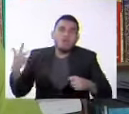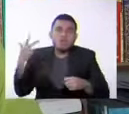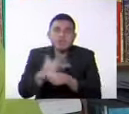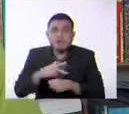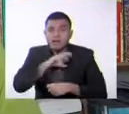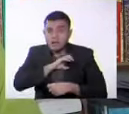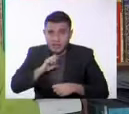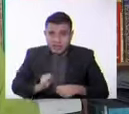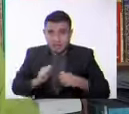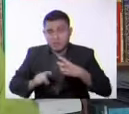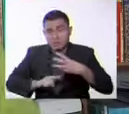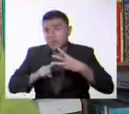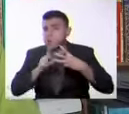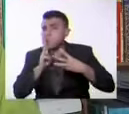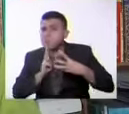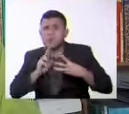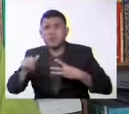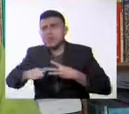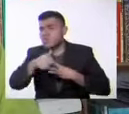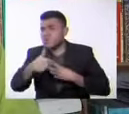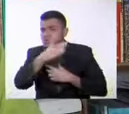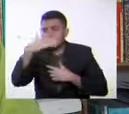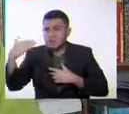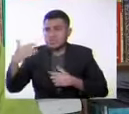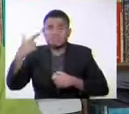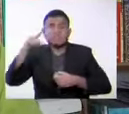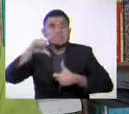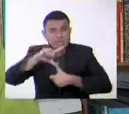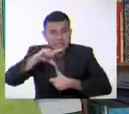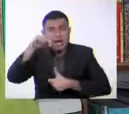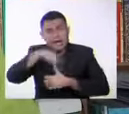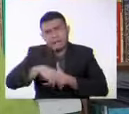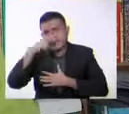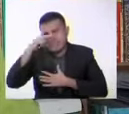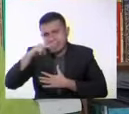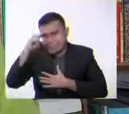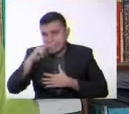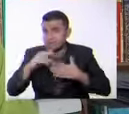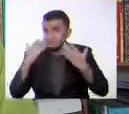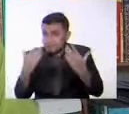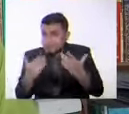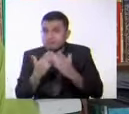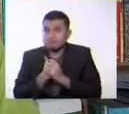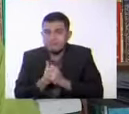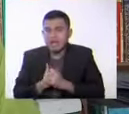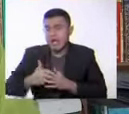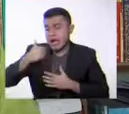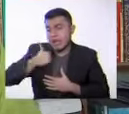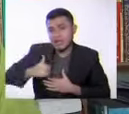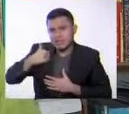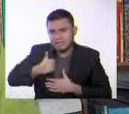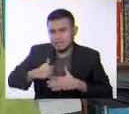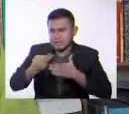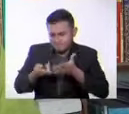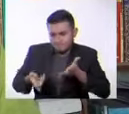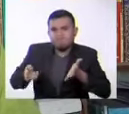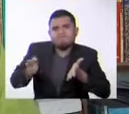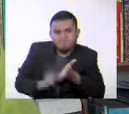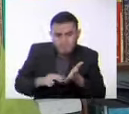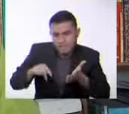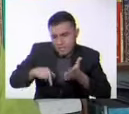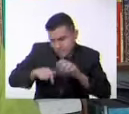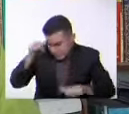Salvador, en Honduras, en otros países de América Latina, en México particularmente. Argentina está firmando este